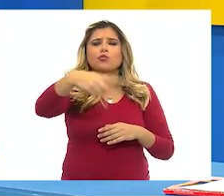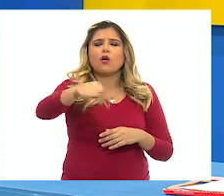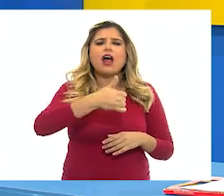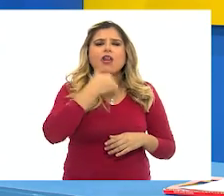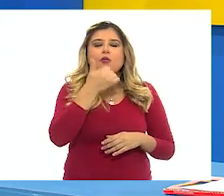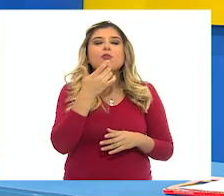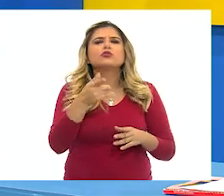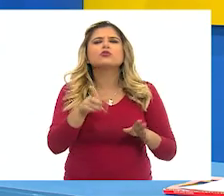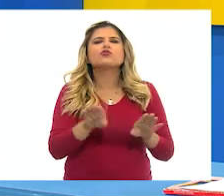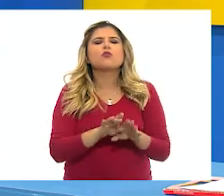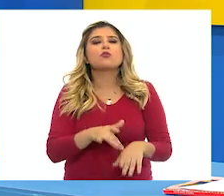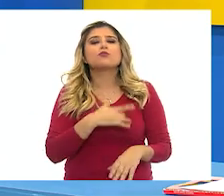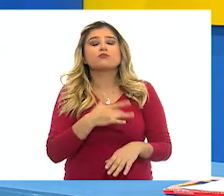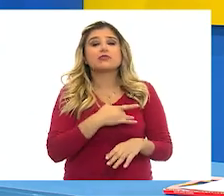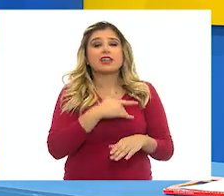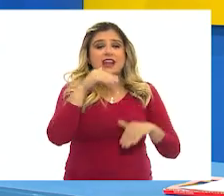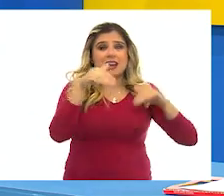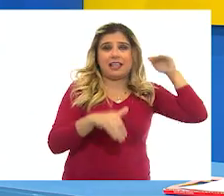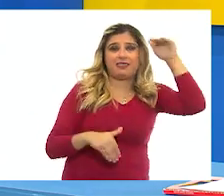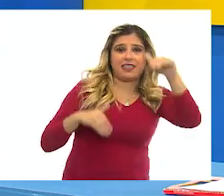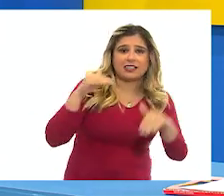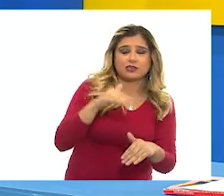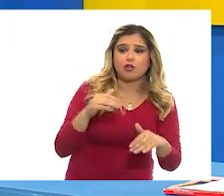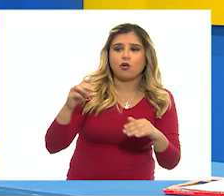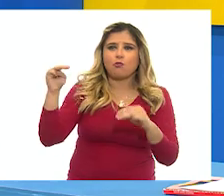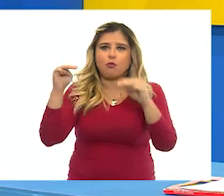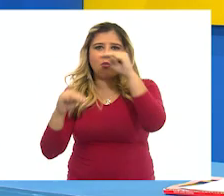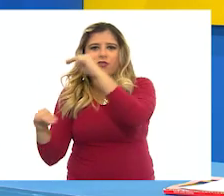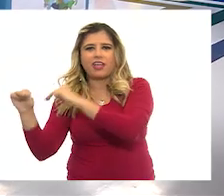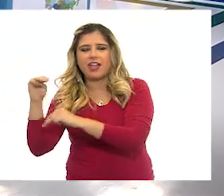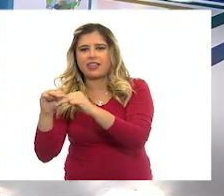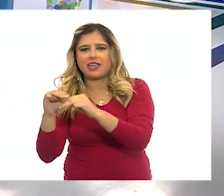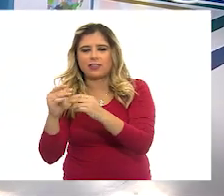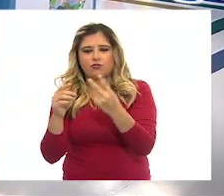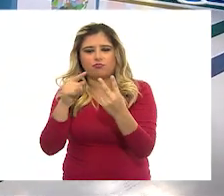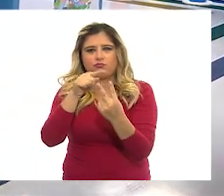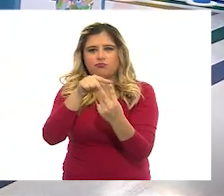les parecieron natación y la montaña?